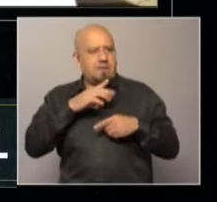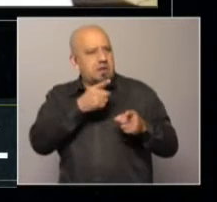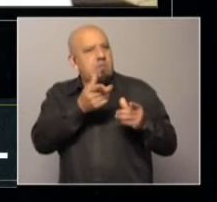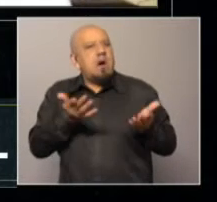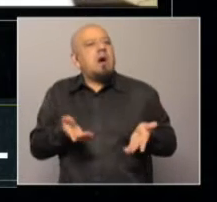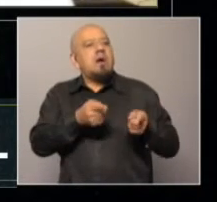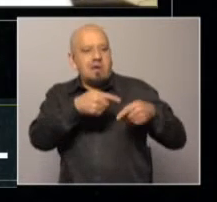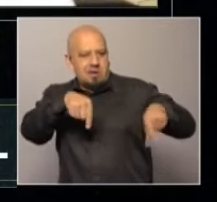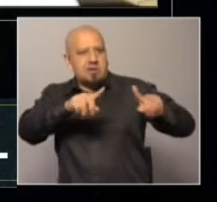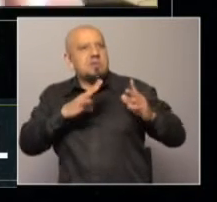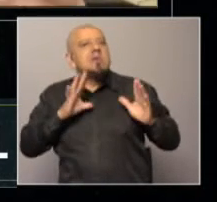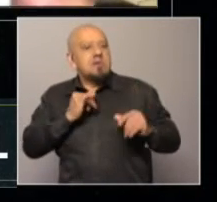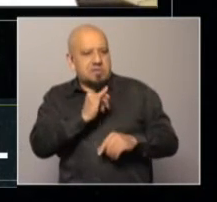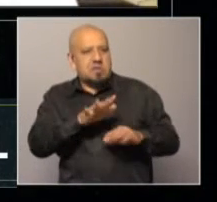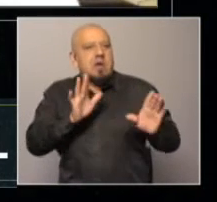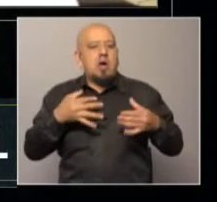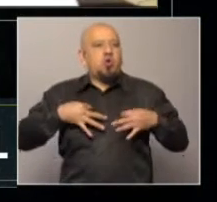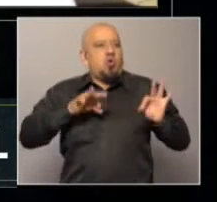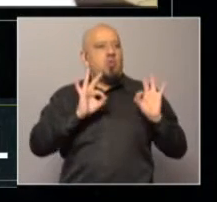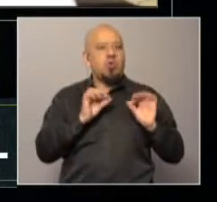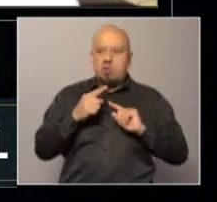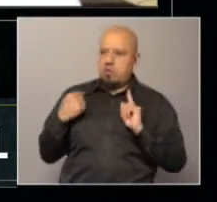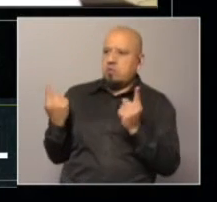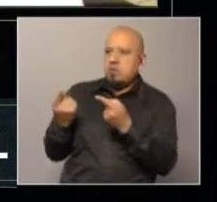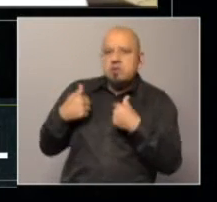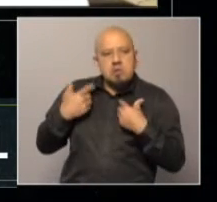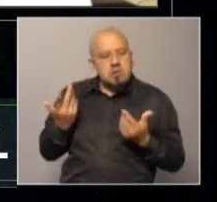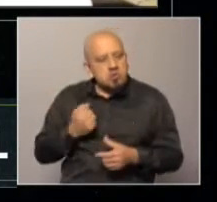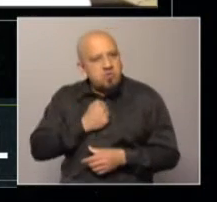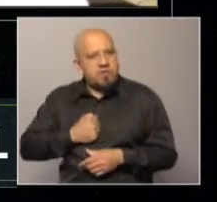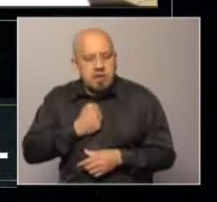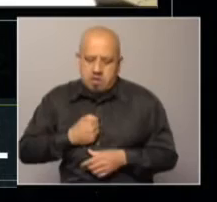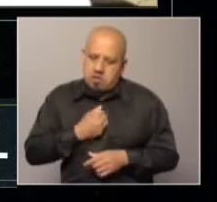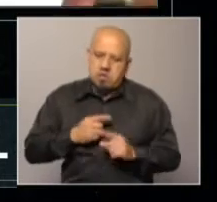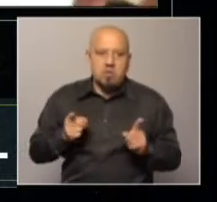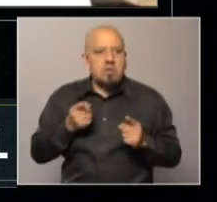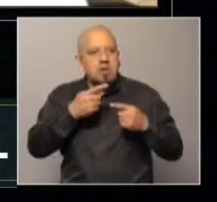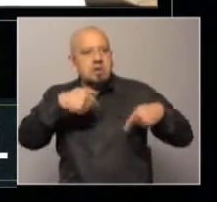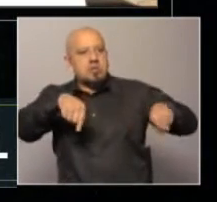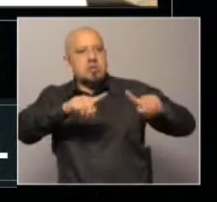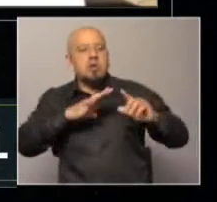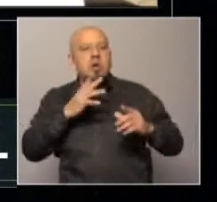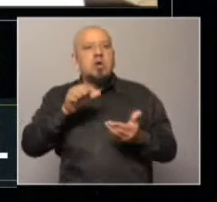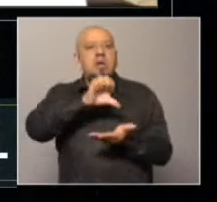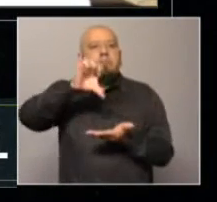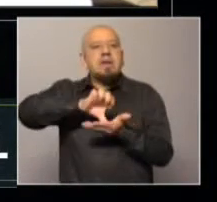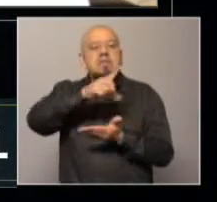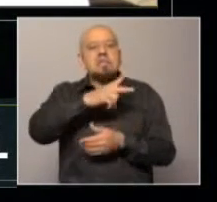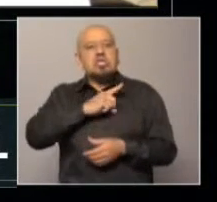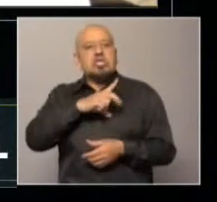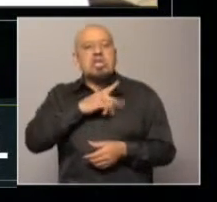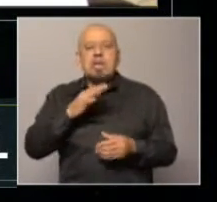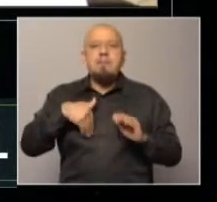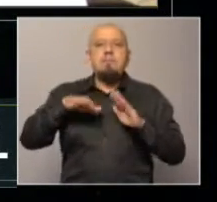Otro ejemplo de eso es el debate sobre la dieta parlamentaria. Ellos ganan, es uno de los países que más